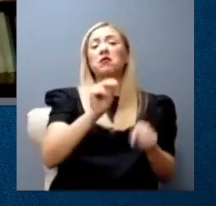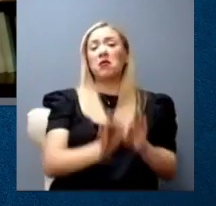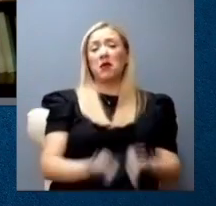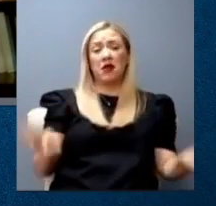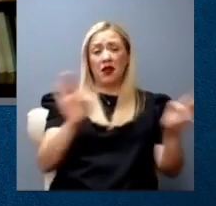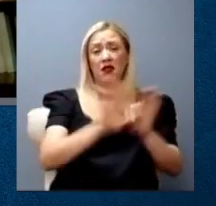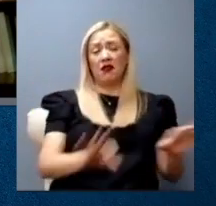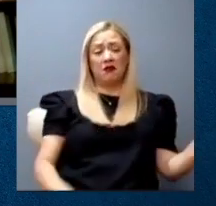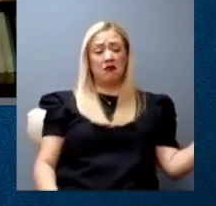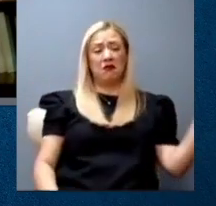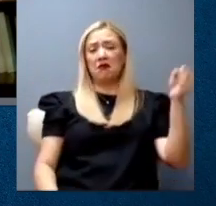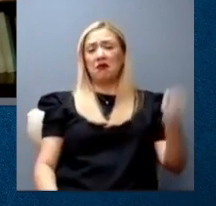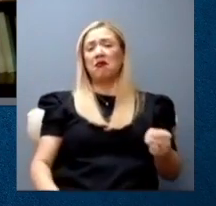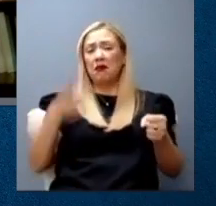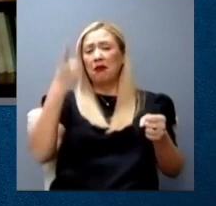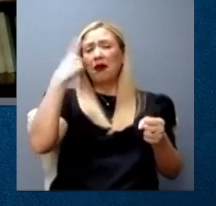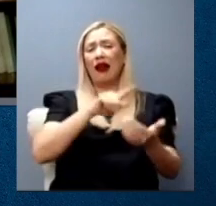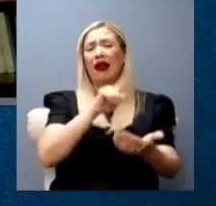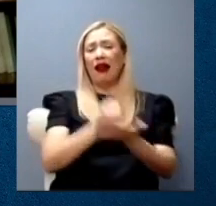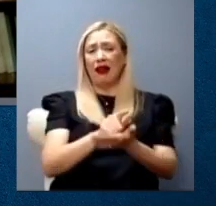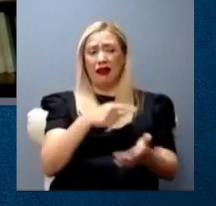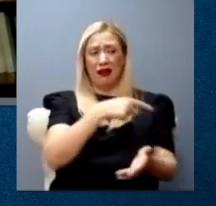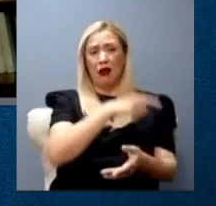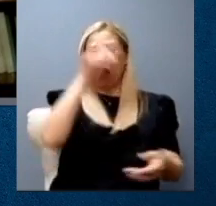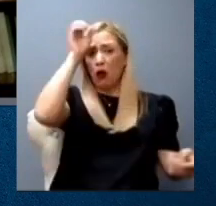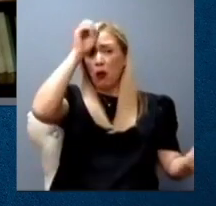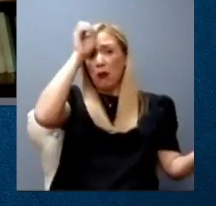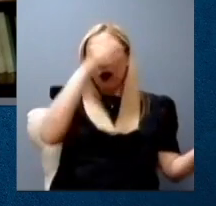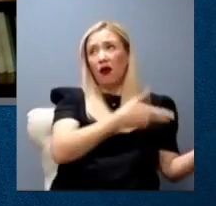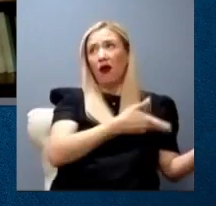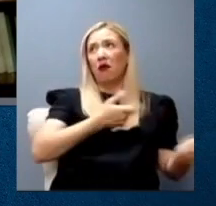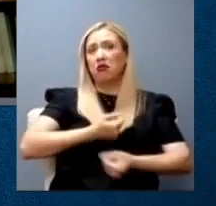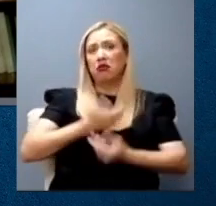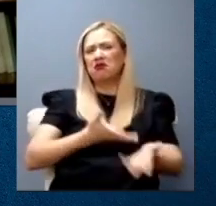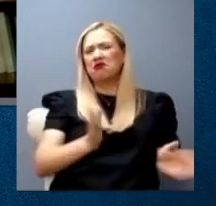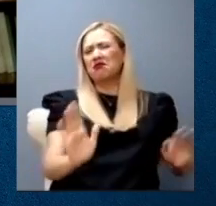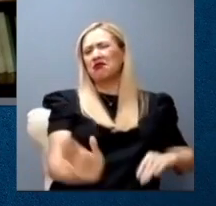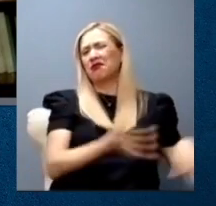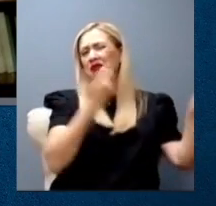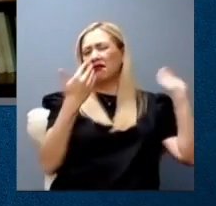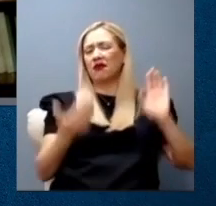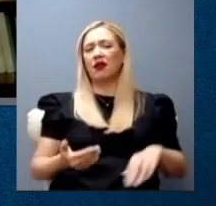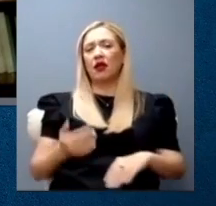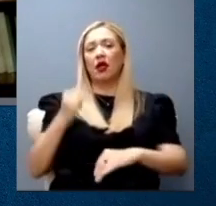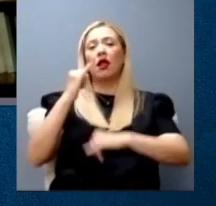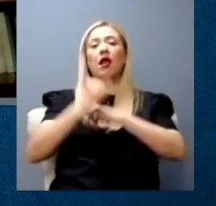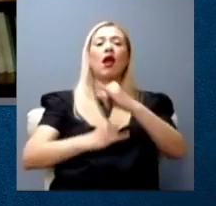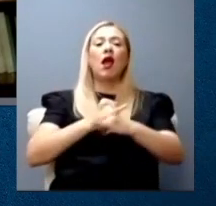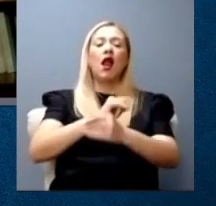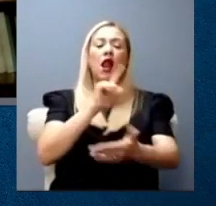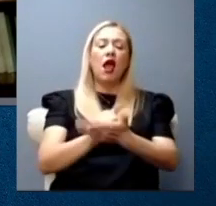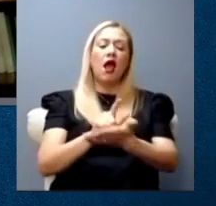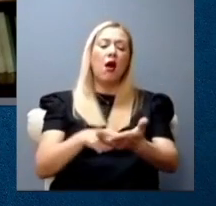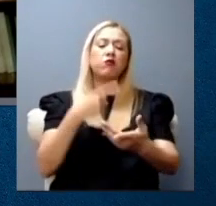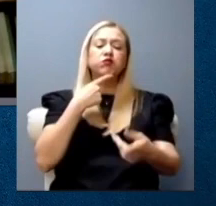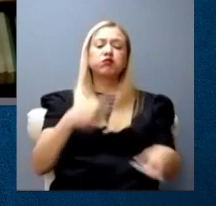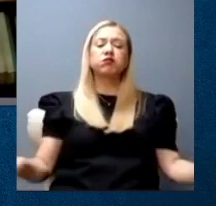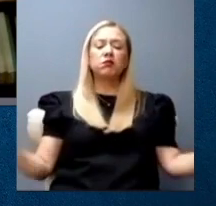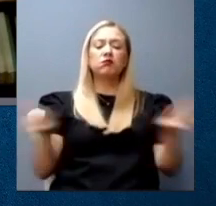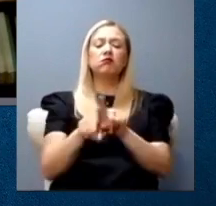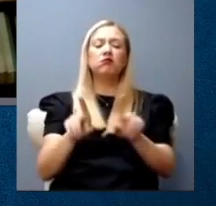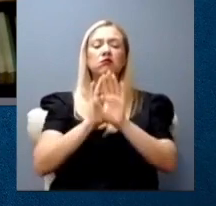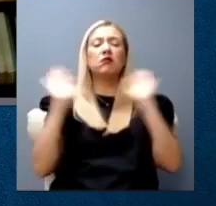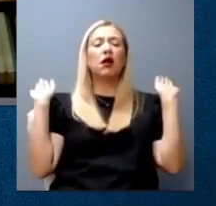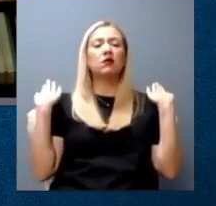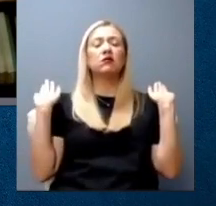en el derecho internacional. El derecho internacional todavía tenía este aspecto de una